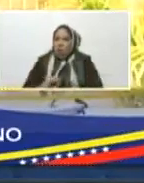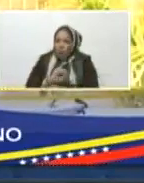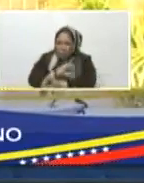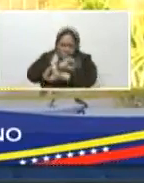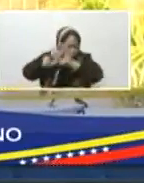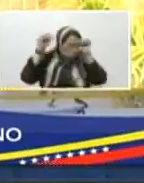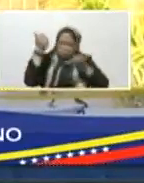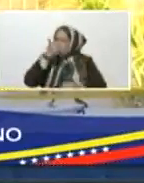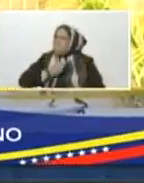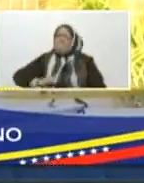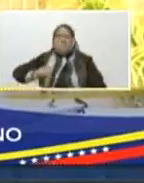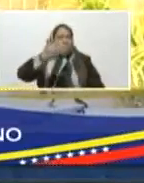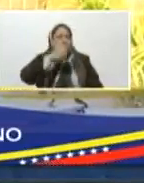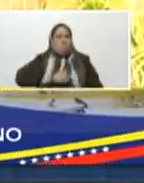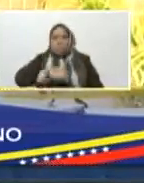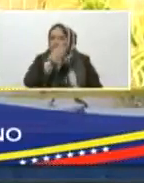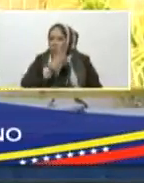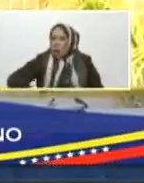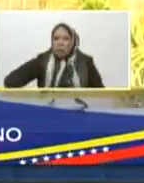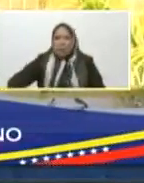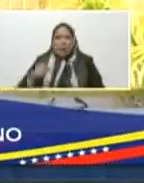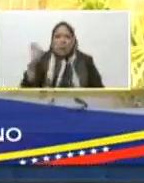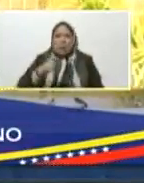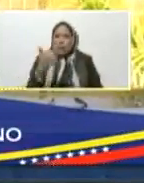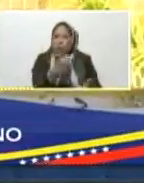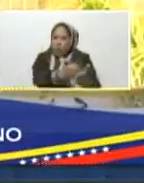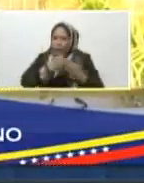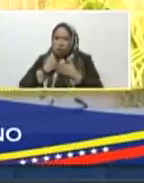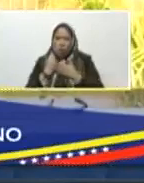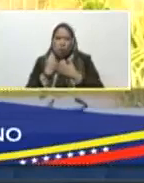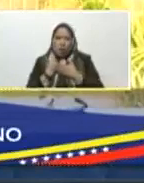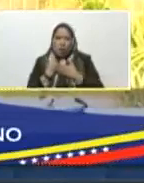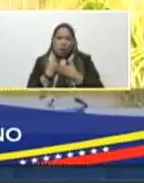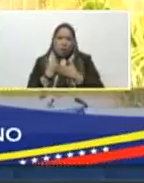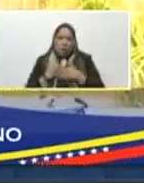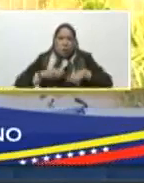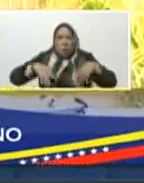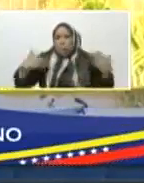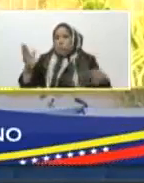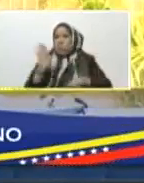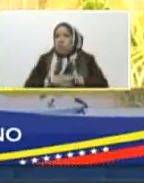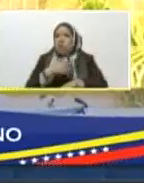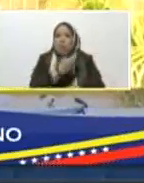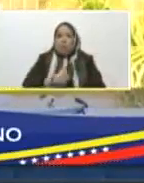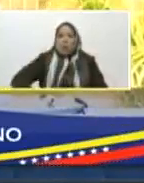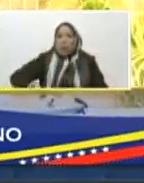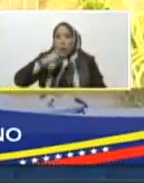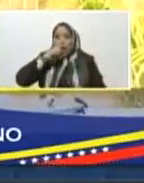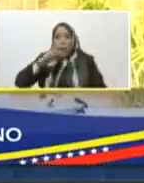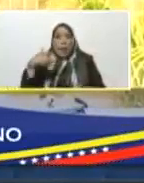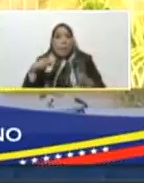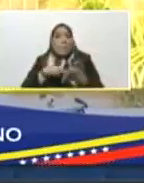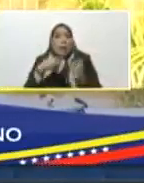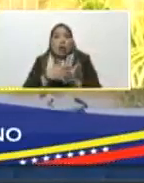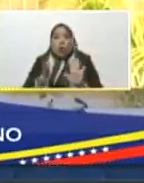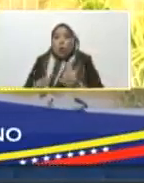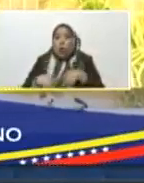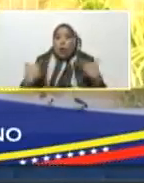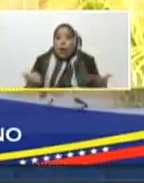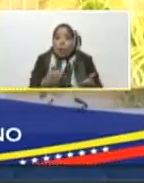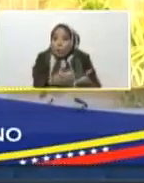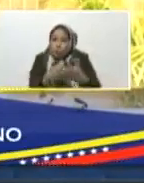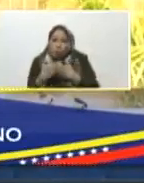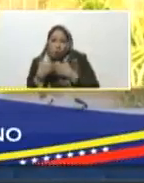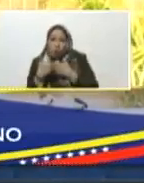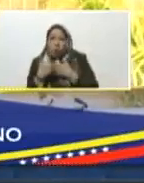Y dijo, presidente, necesitamos su ayuda. Y digo, pero ¿qué te puedo ayudar, mijo? Ayúdeme, pero ¿en qué te puedo ayudar, Pimentel?